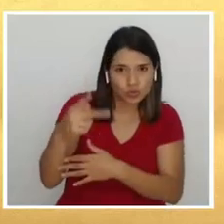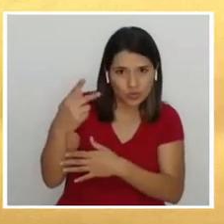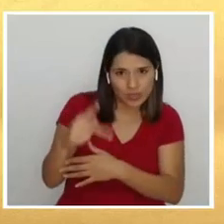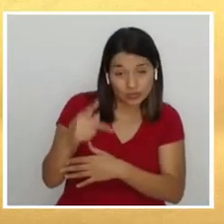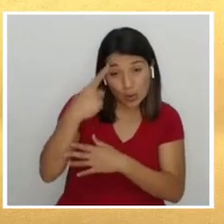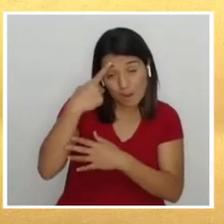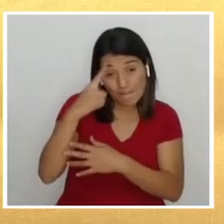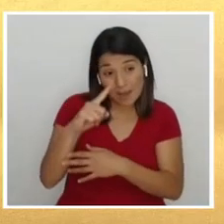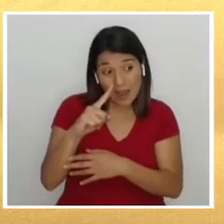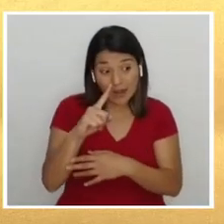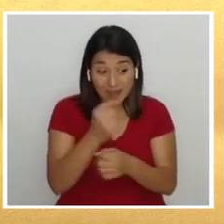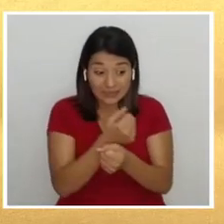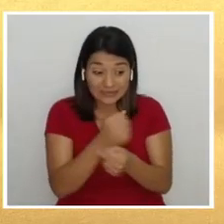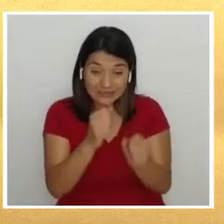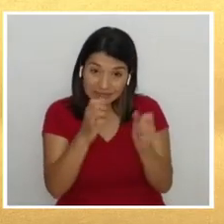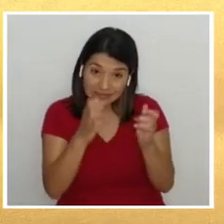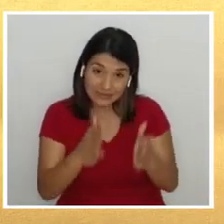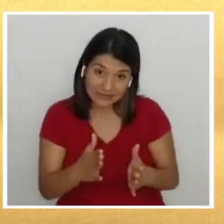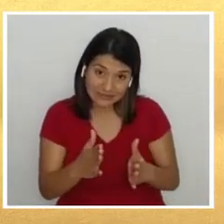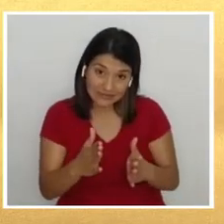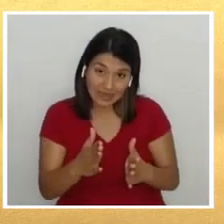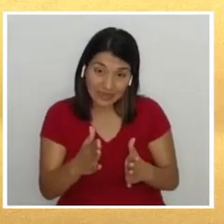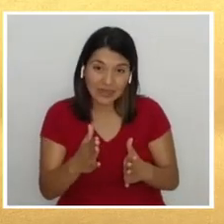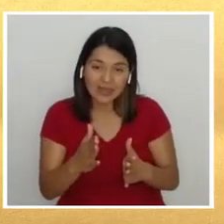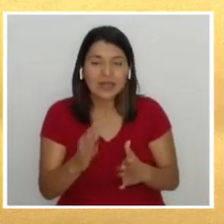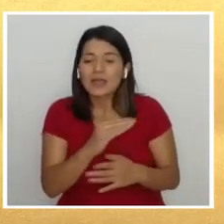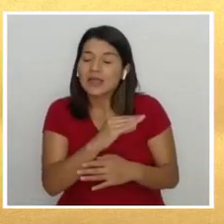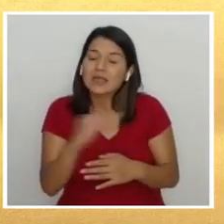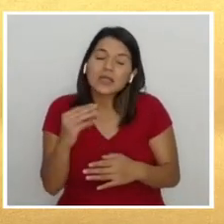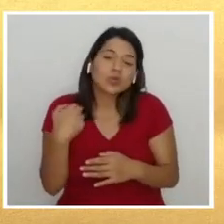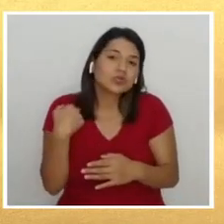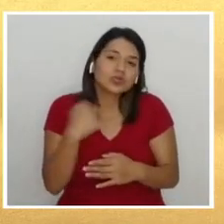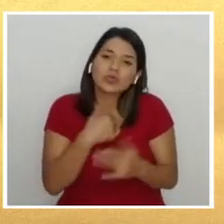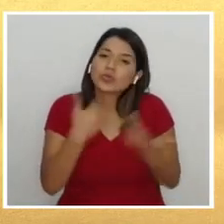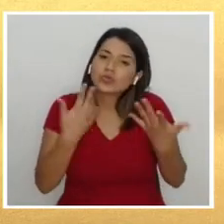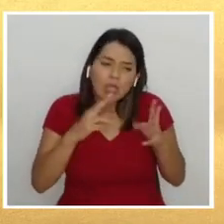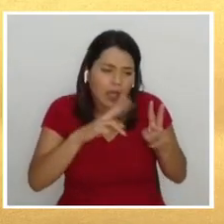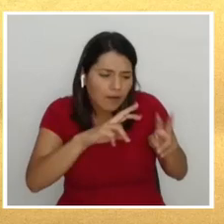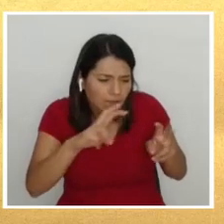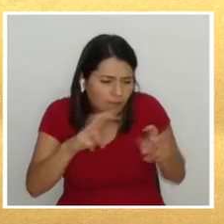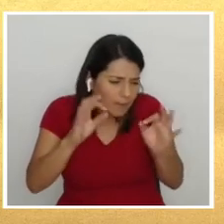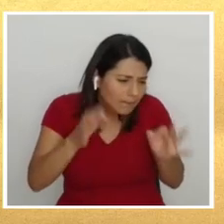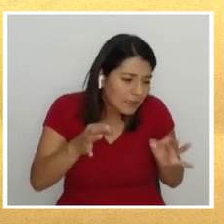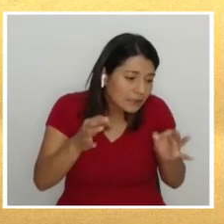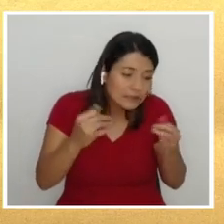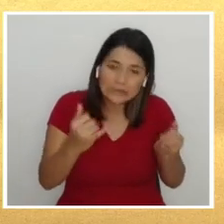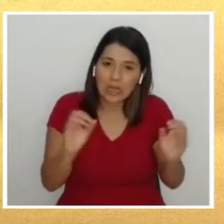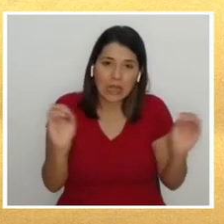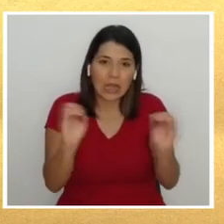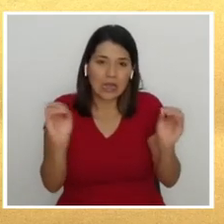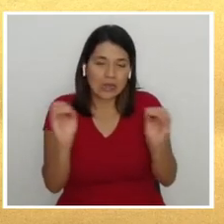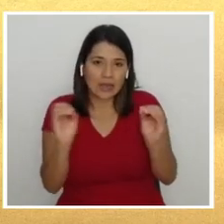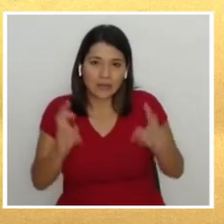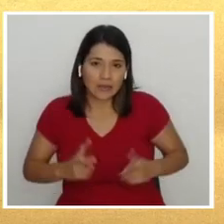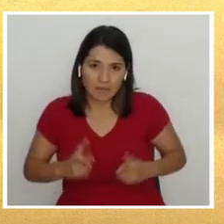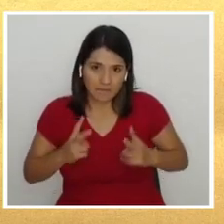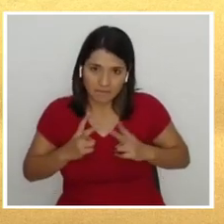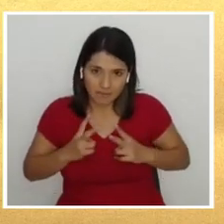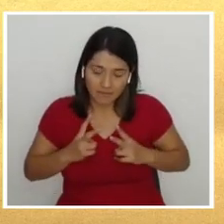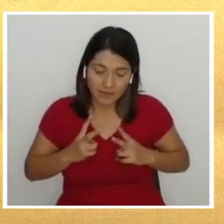ya definitivamente habíamos revisado bien, ya no habían personas vivas, y la recuperación de esas